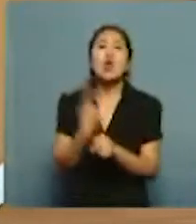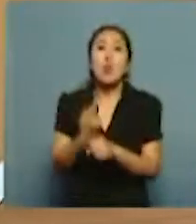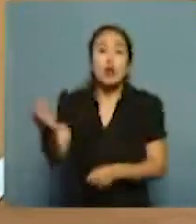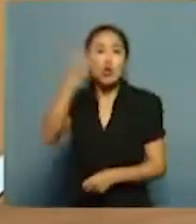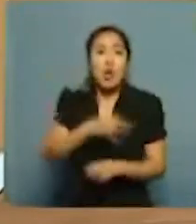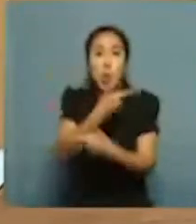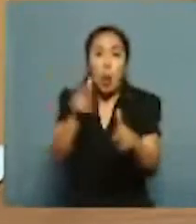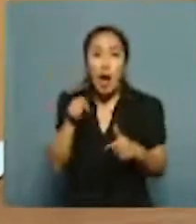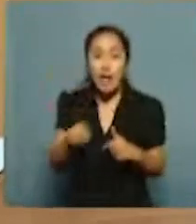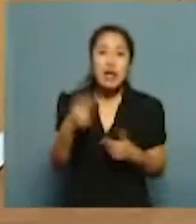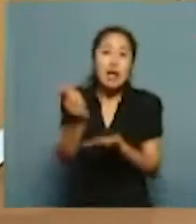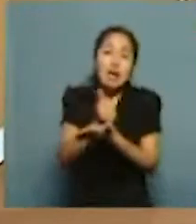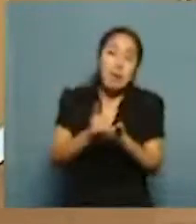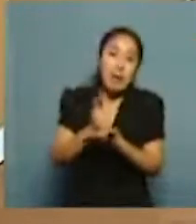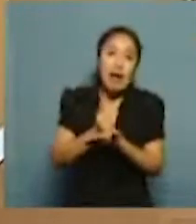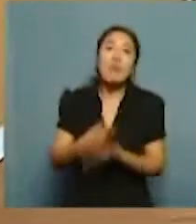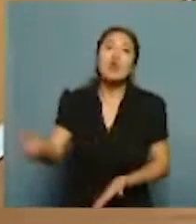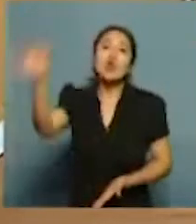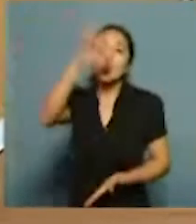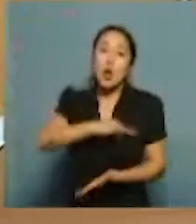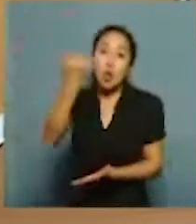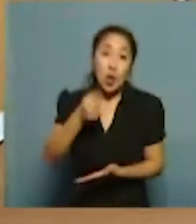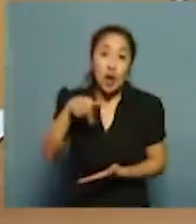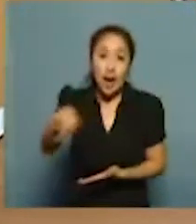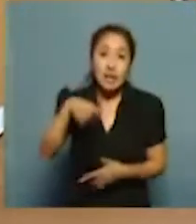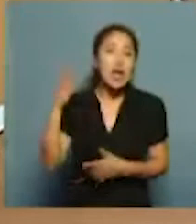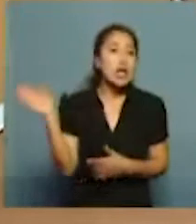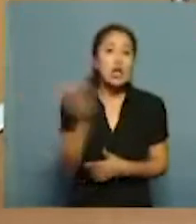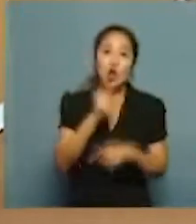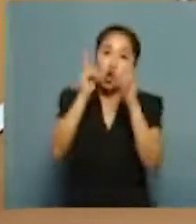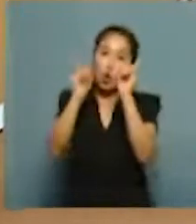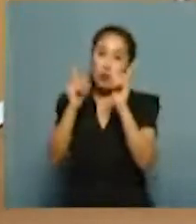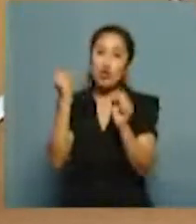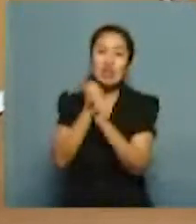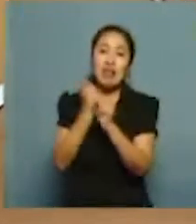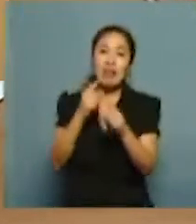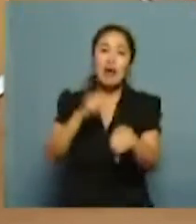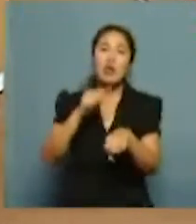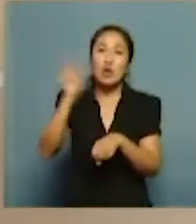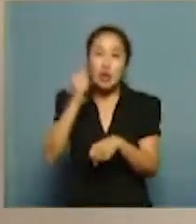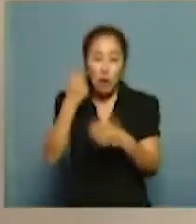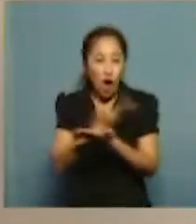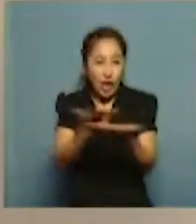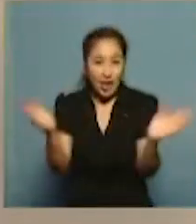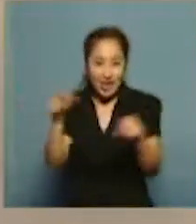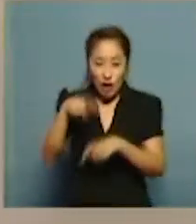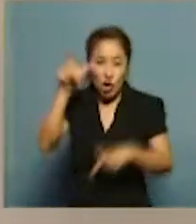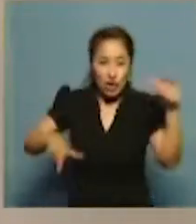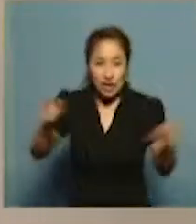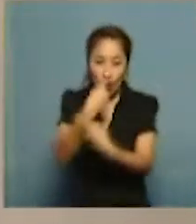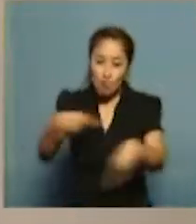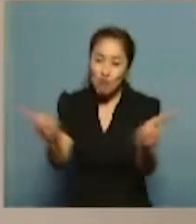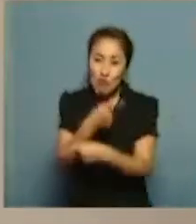esperamos que salgan pronto los pagos para nuestros docentes y los otros docentes provisionales se destaca la orquesta por el trabajo que hacen